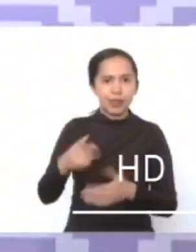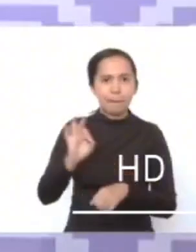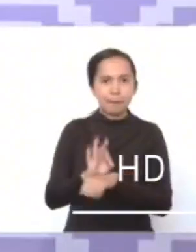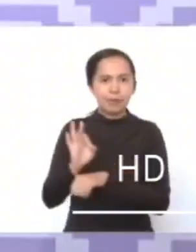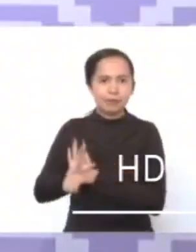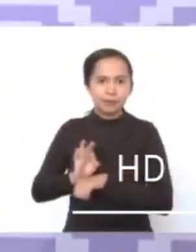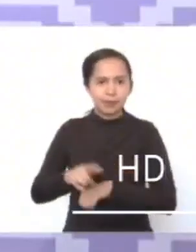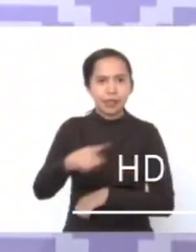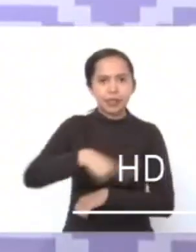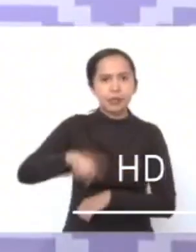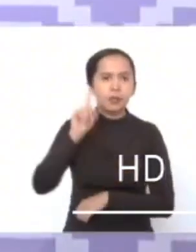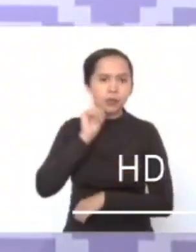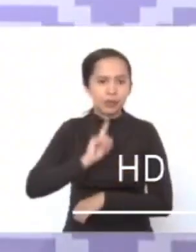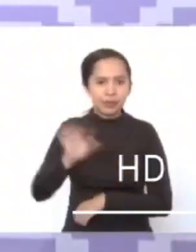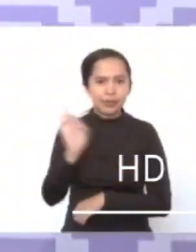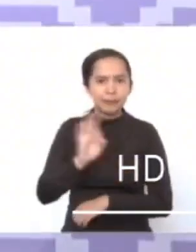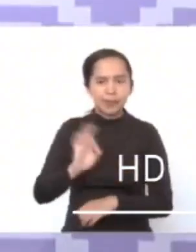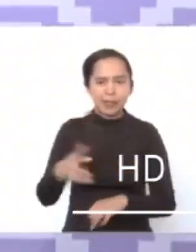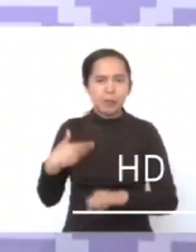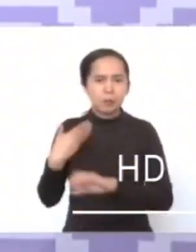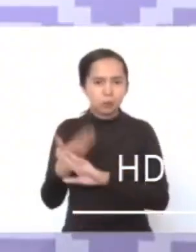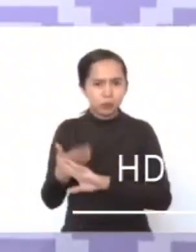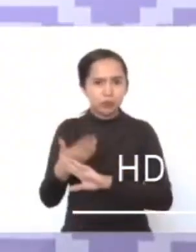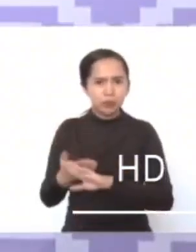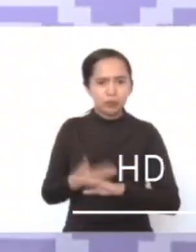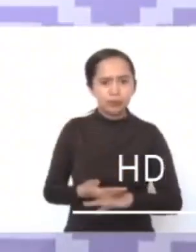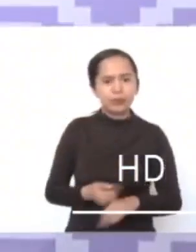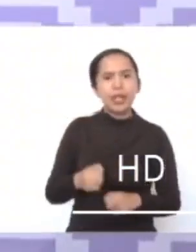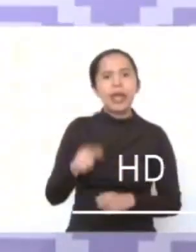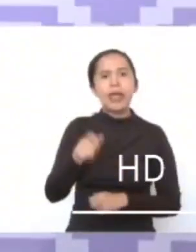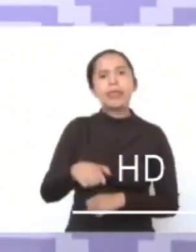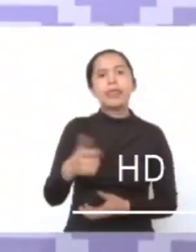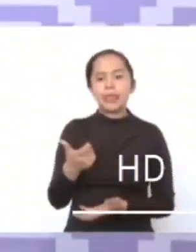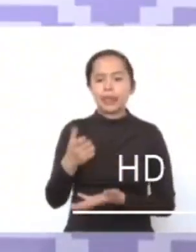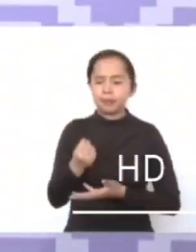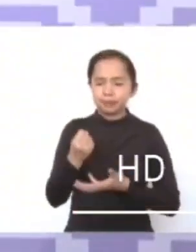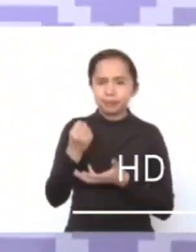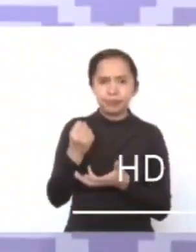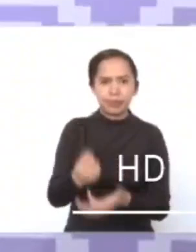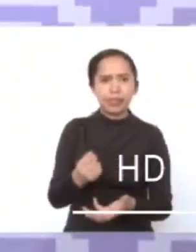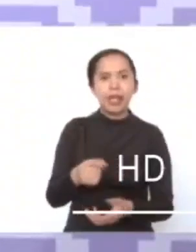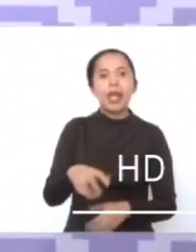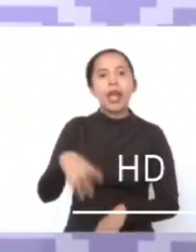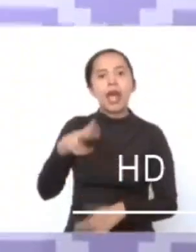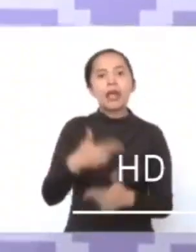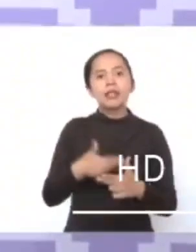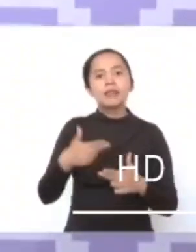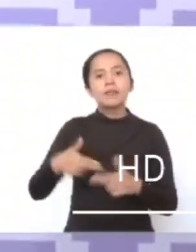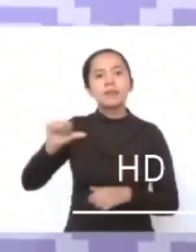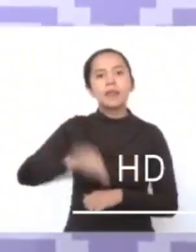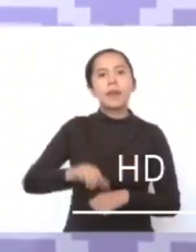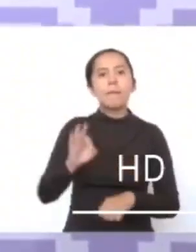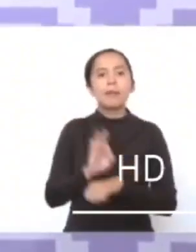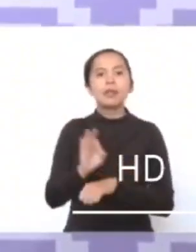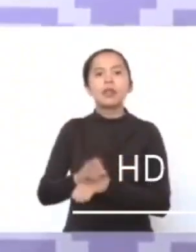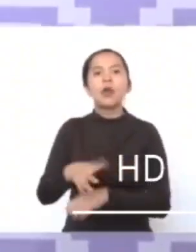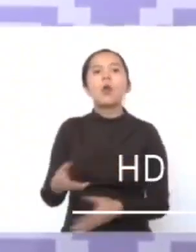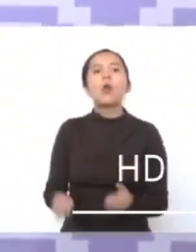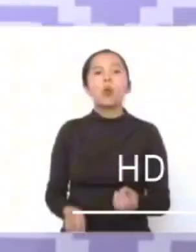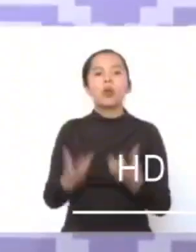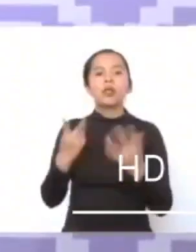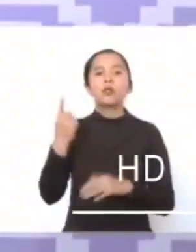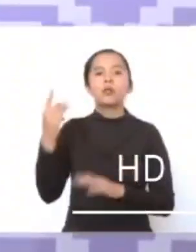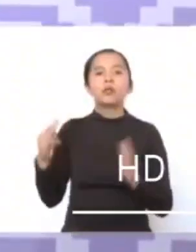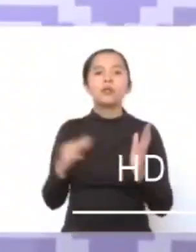las mujeres en situación de violencia, que otorga transferencias monetarias, a la fecha se han beneficiado